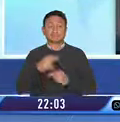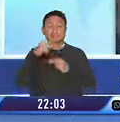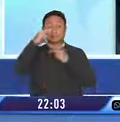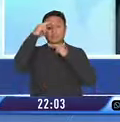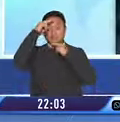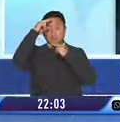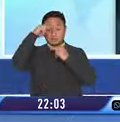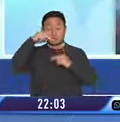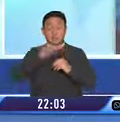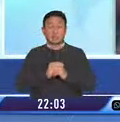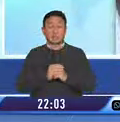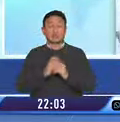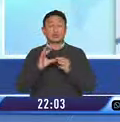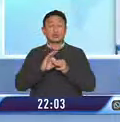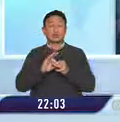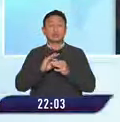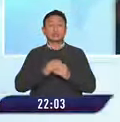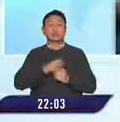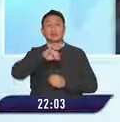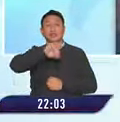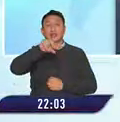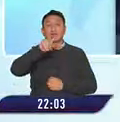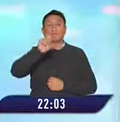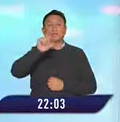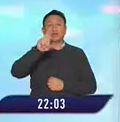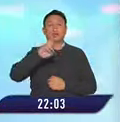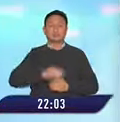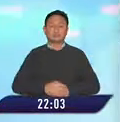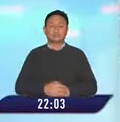que la rodamos a continuación.